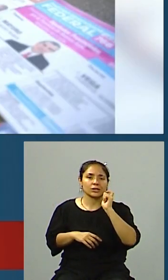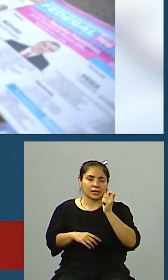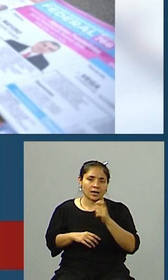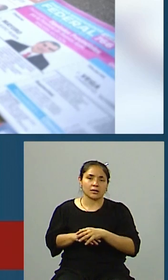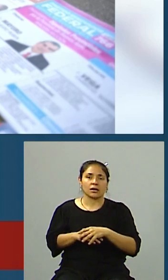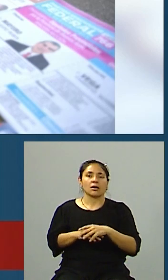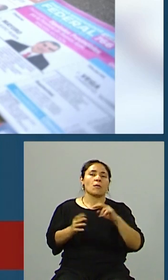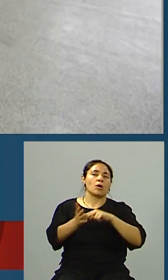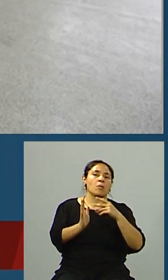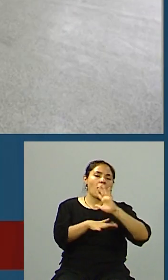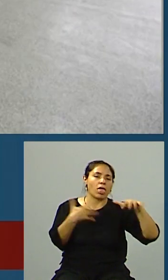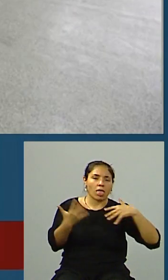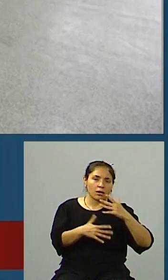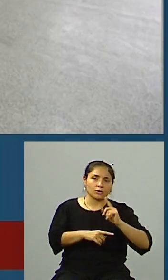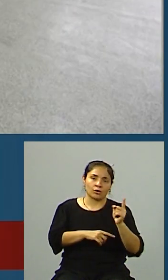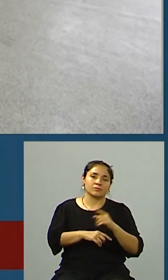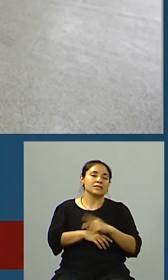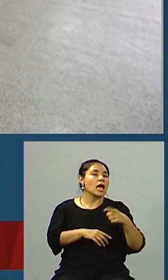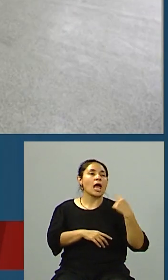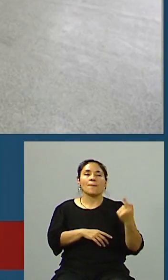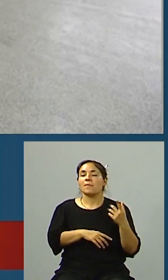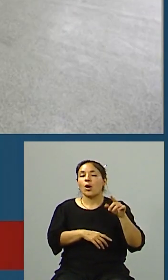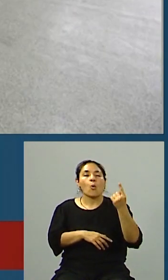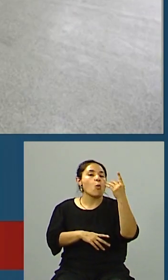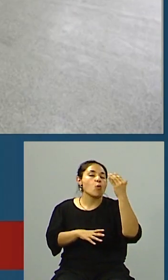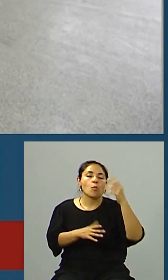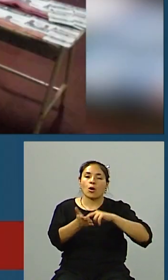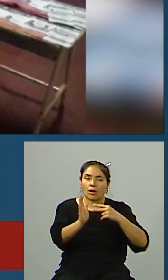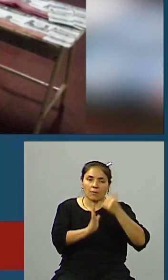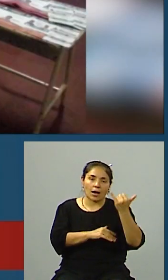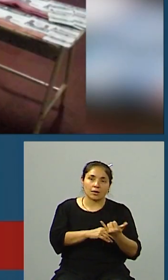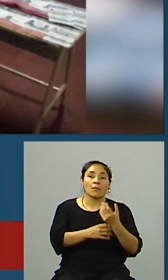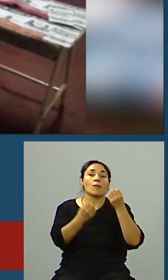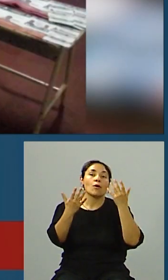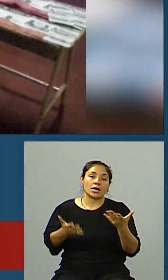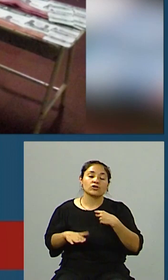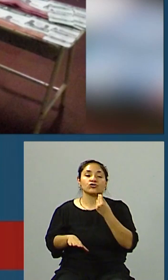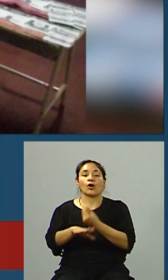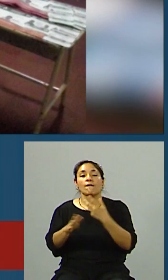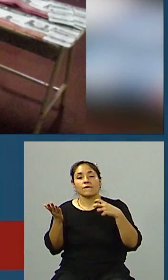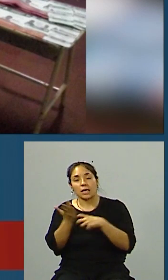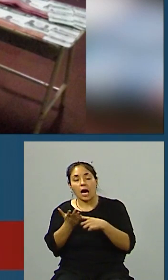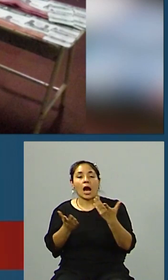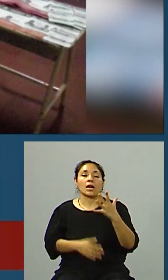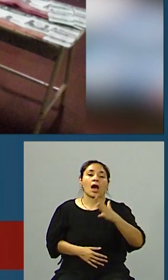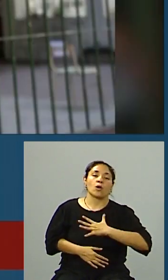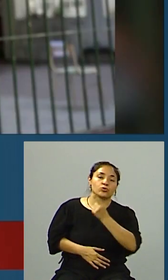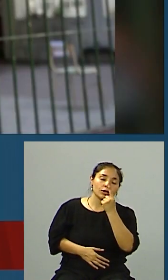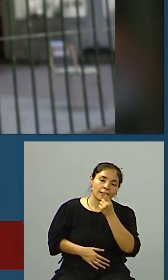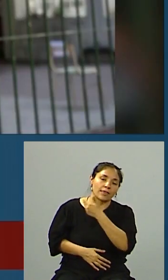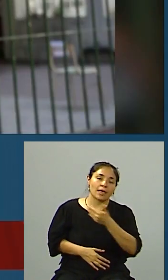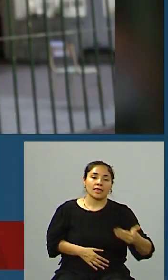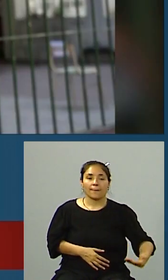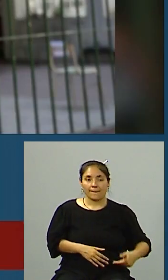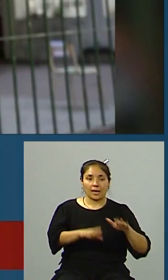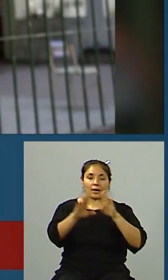muchas irregularidades. Siempre las hay, pero para eso está el escrutinio definitivo, para eso están los fiscales, para eso están las autoridades de mesa, labrando las